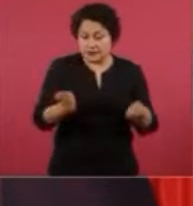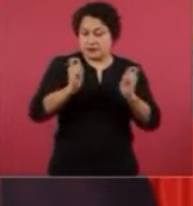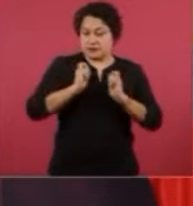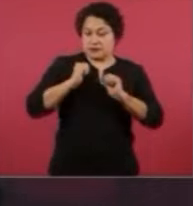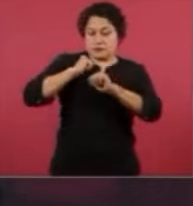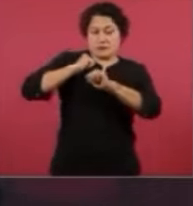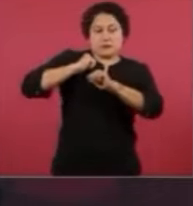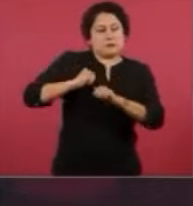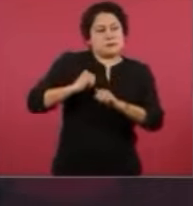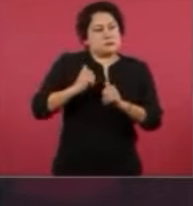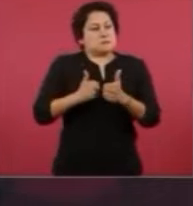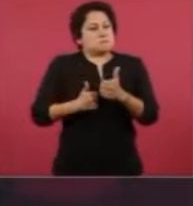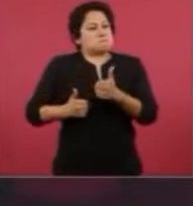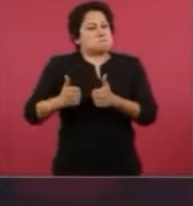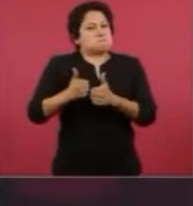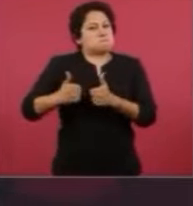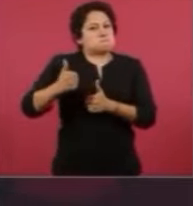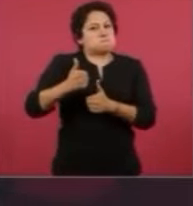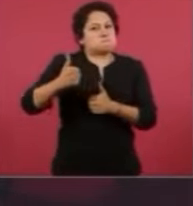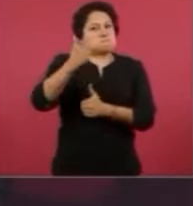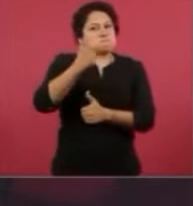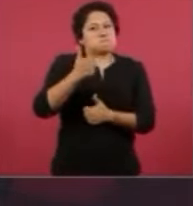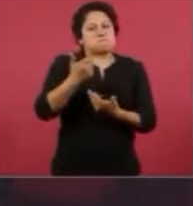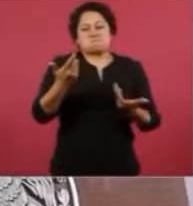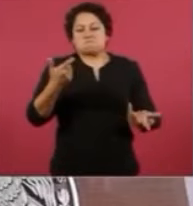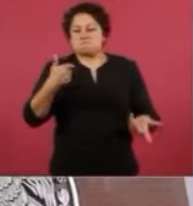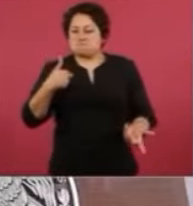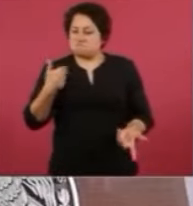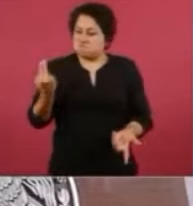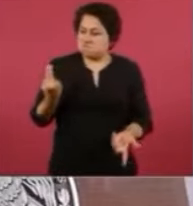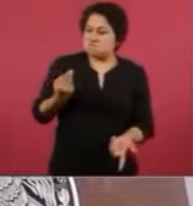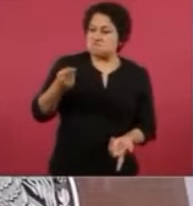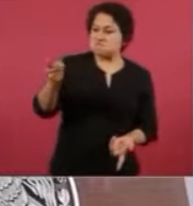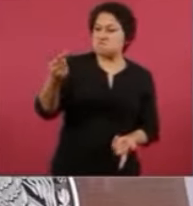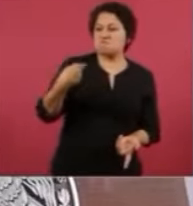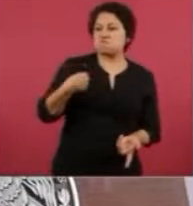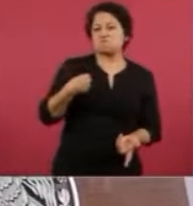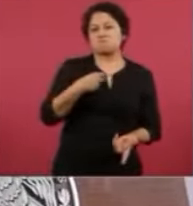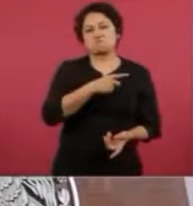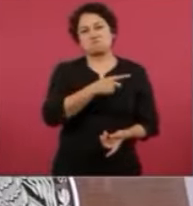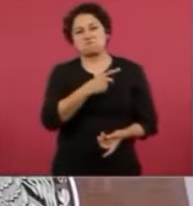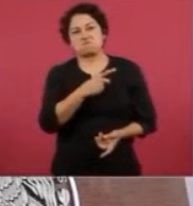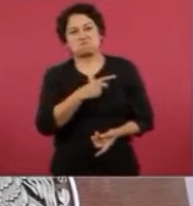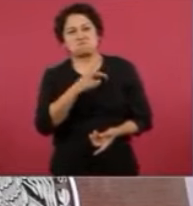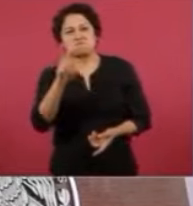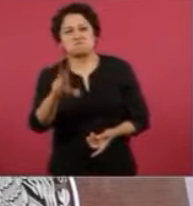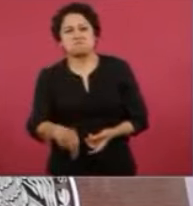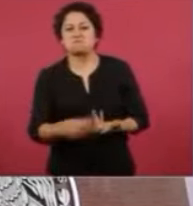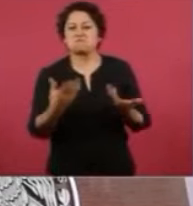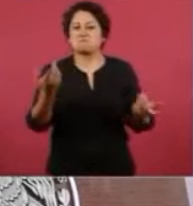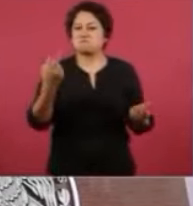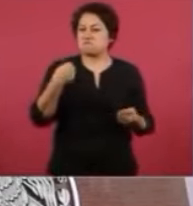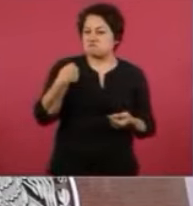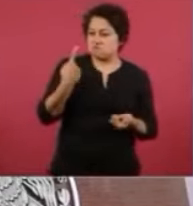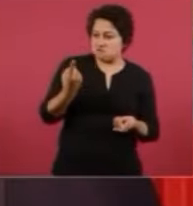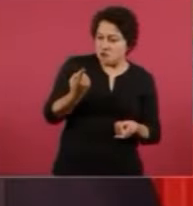yo soy necesario yo soy indispensable también se cae en el ridículo